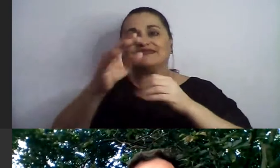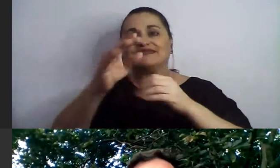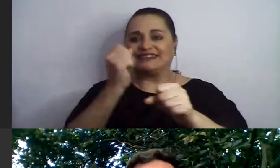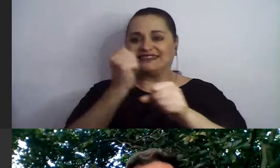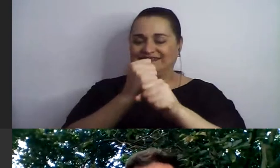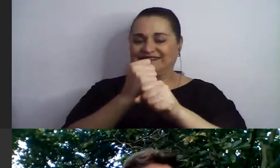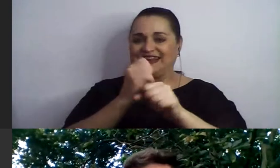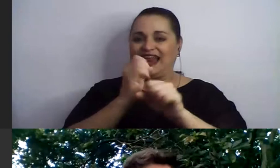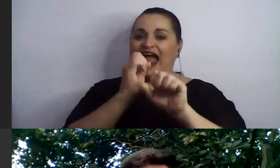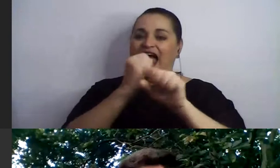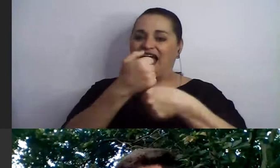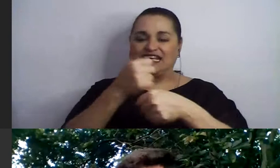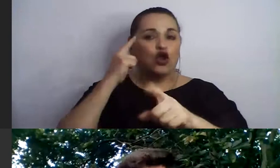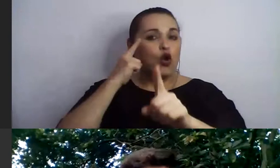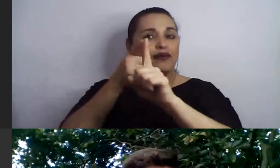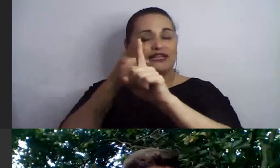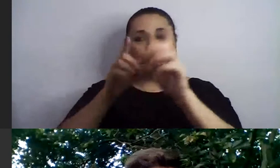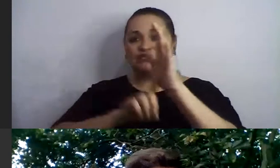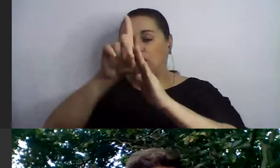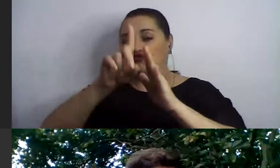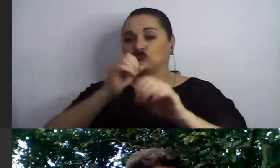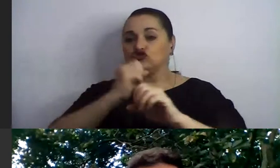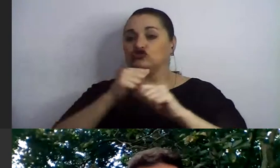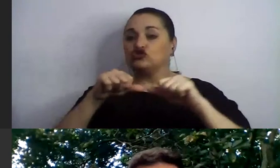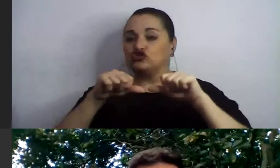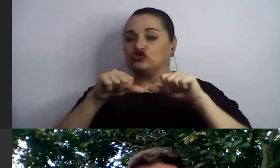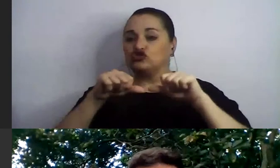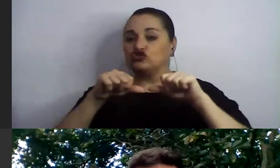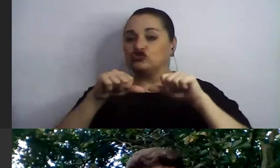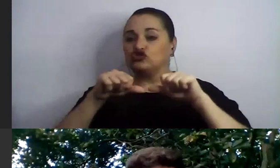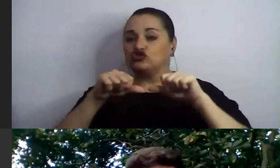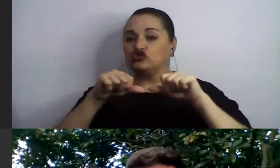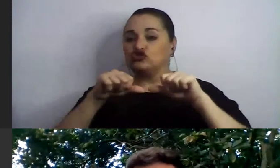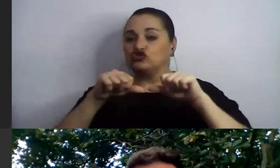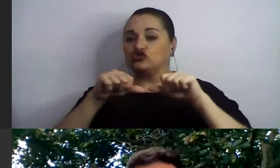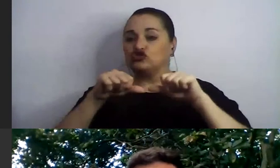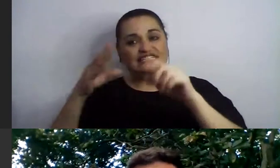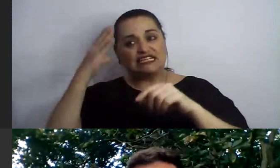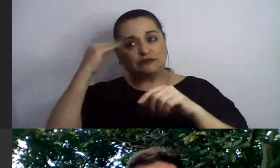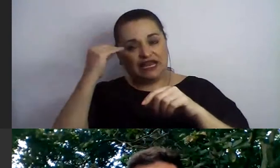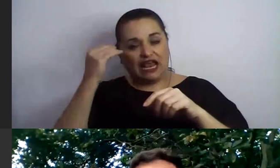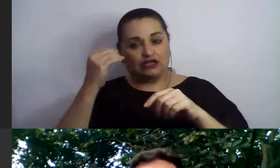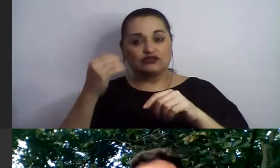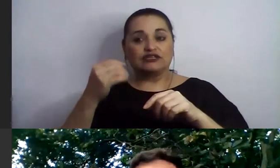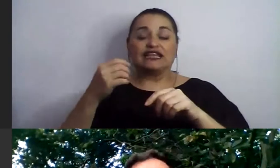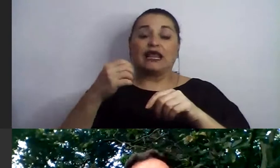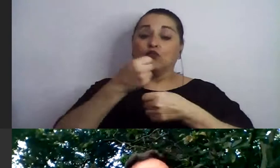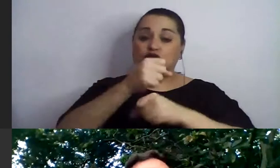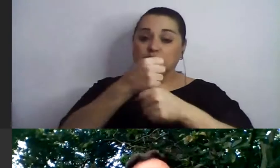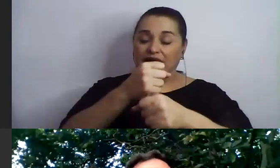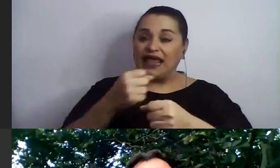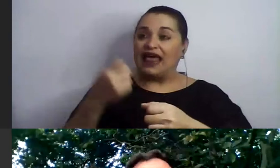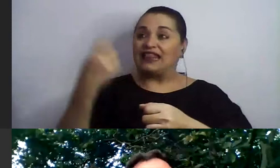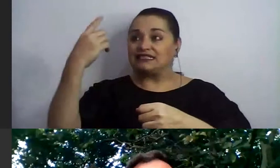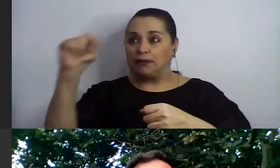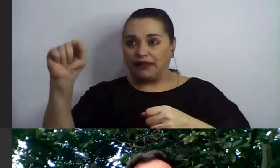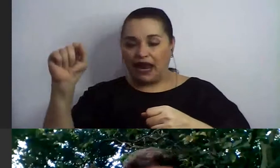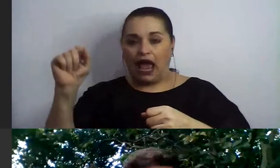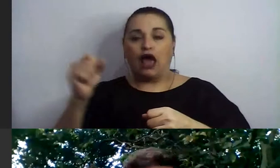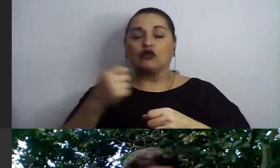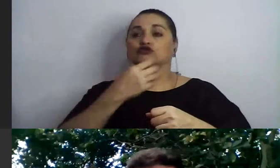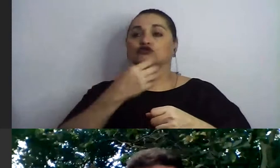los objetivos de desarrollo sostenible hay distintas experiencias por ejemplo la municipalidad de San Parados ha hecho su propia propuesta la municipalidad de